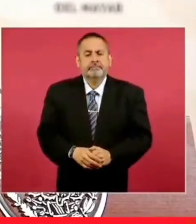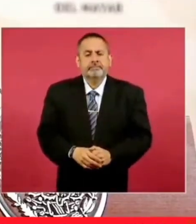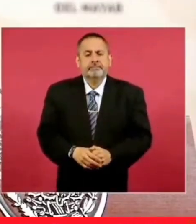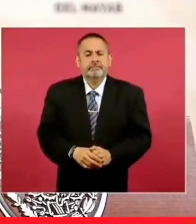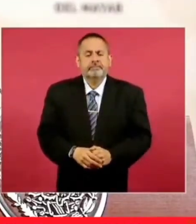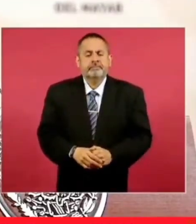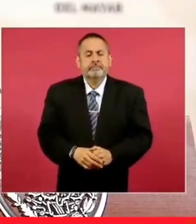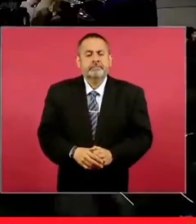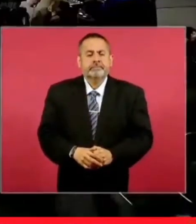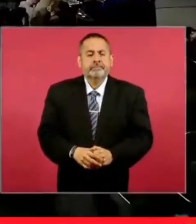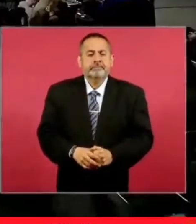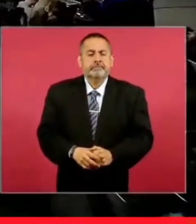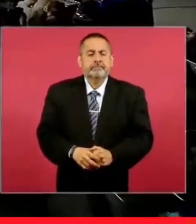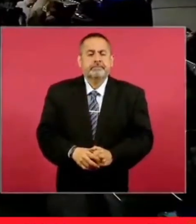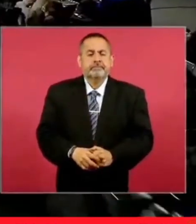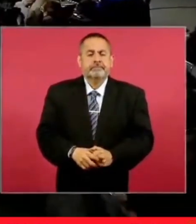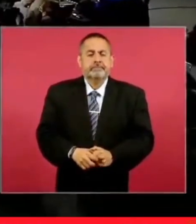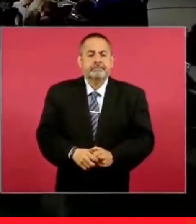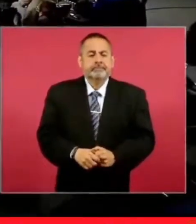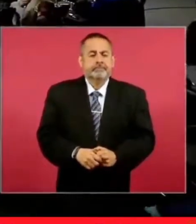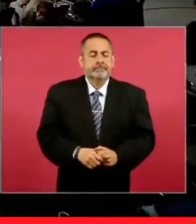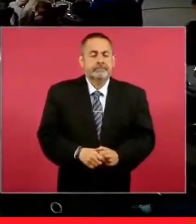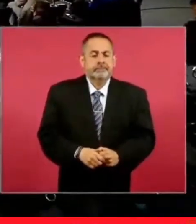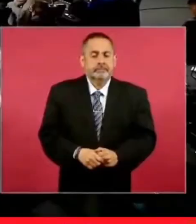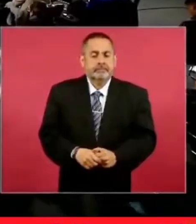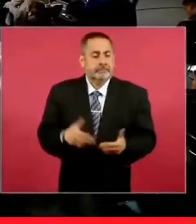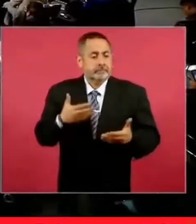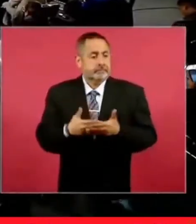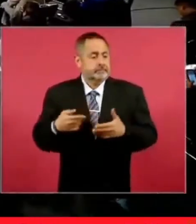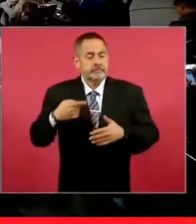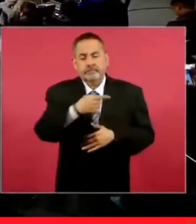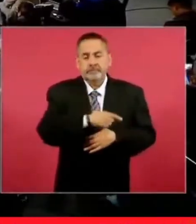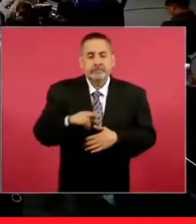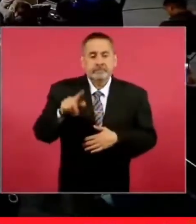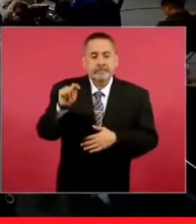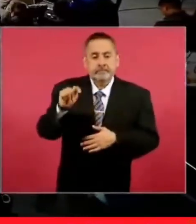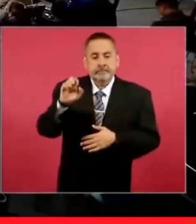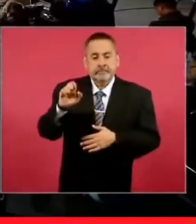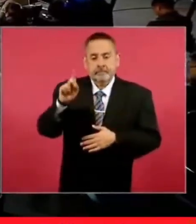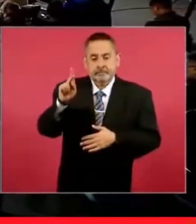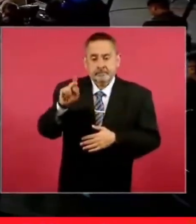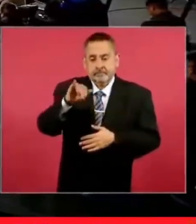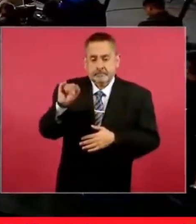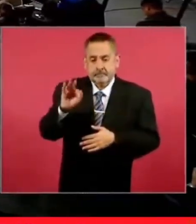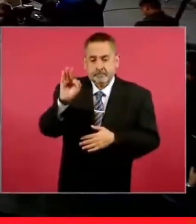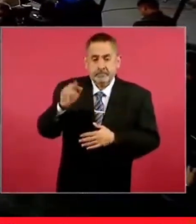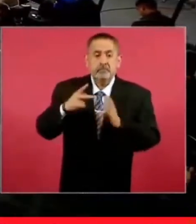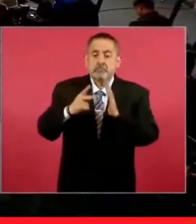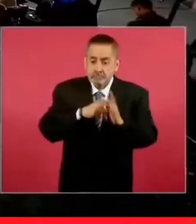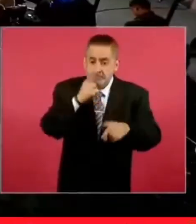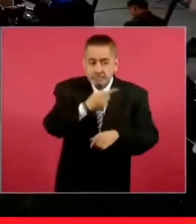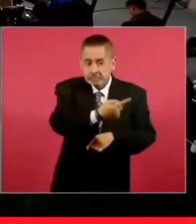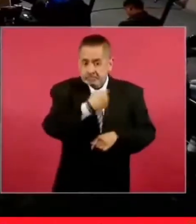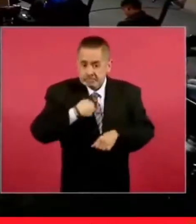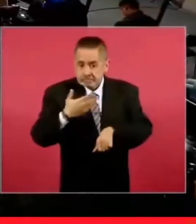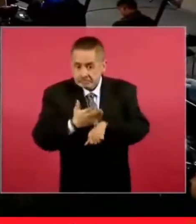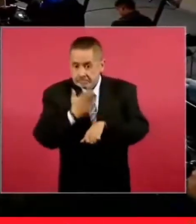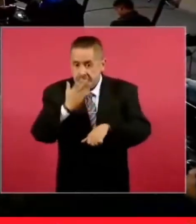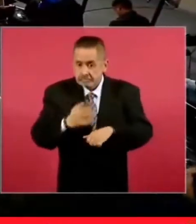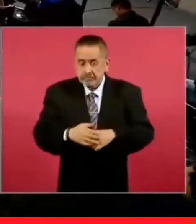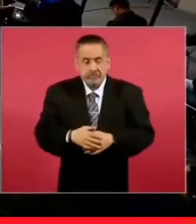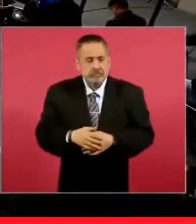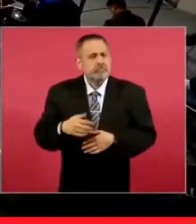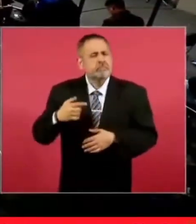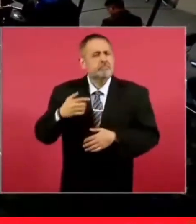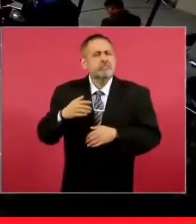Porque ahora los del Tribunal Electoral ya me volvieron a sancionar, que porque